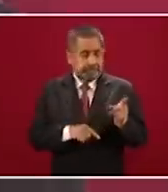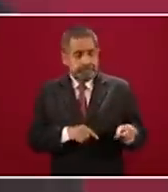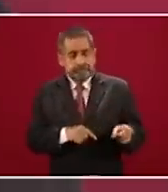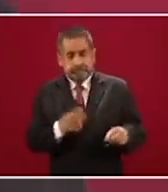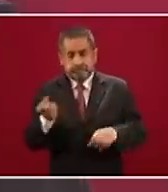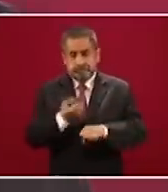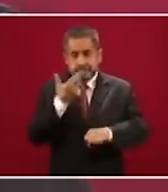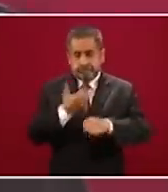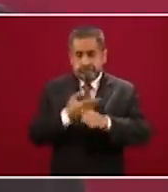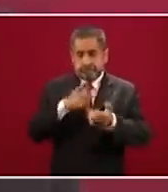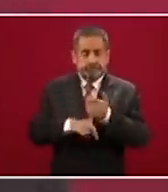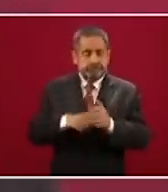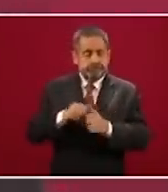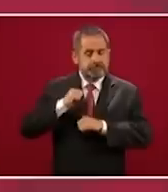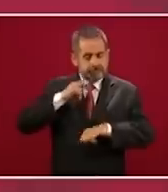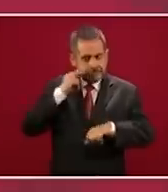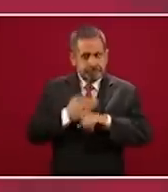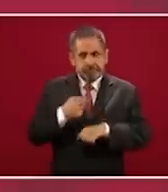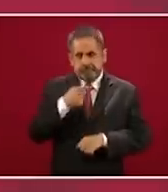secretario y el general